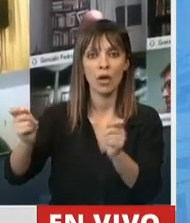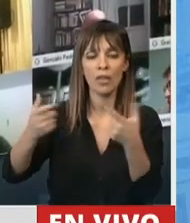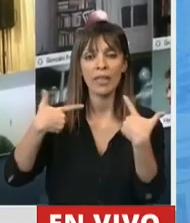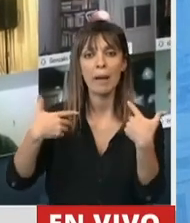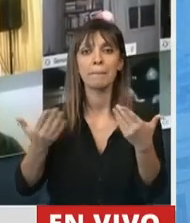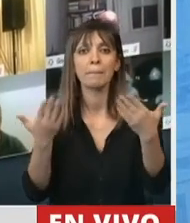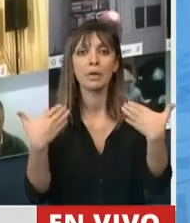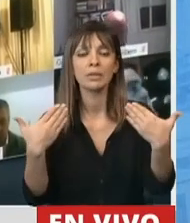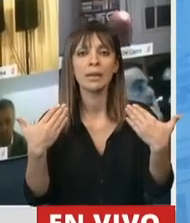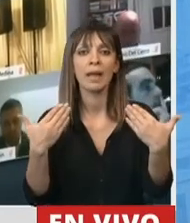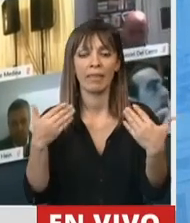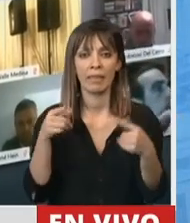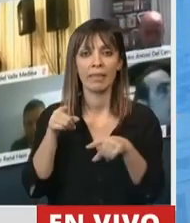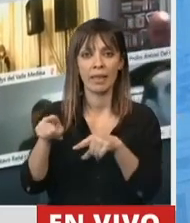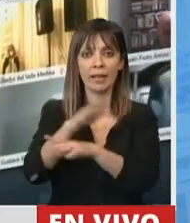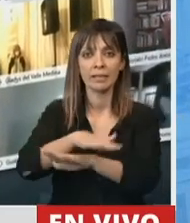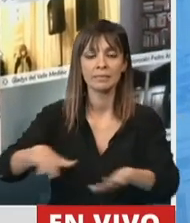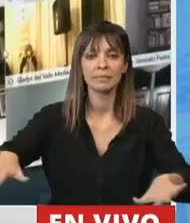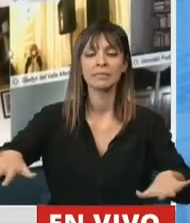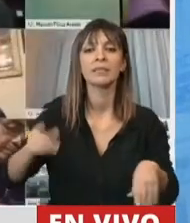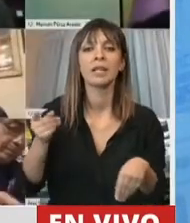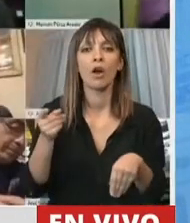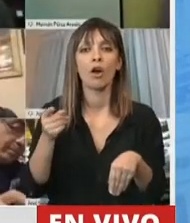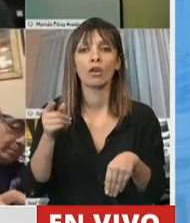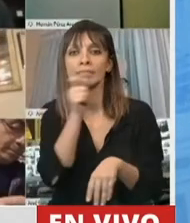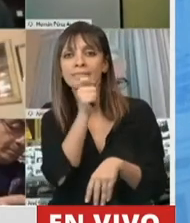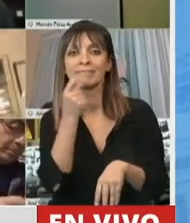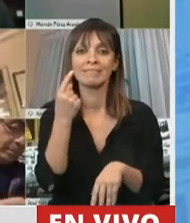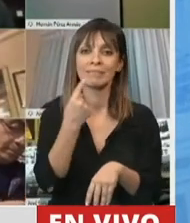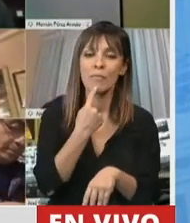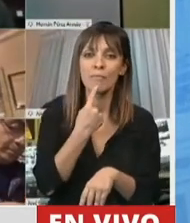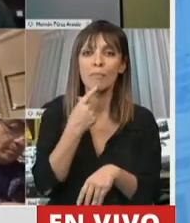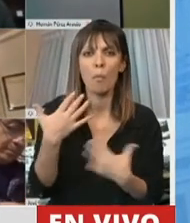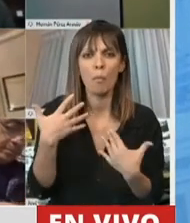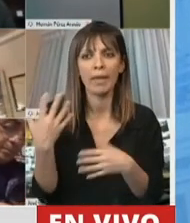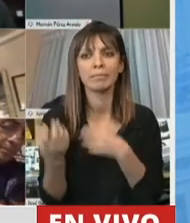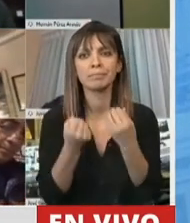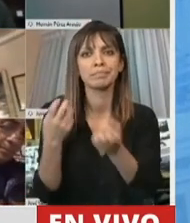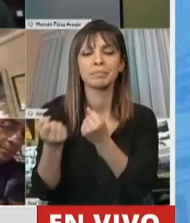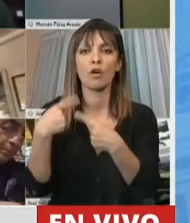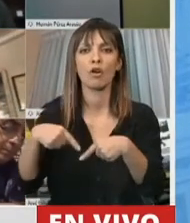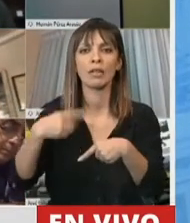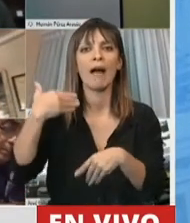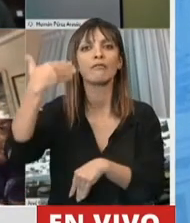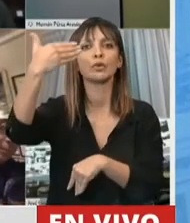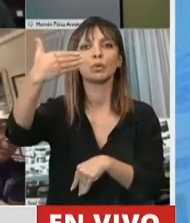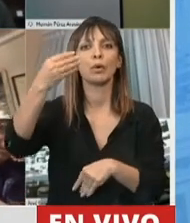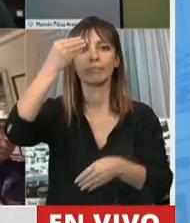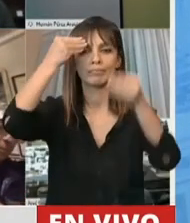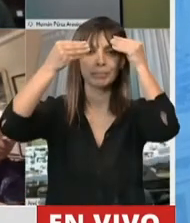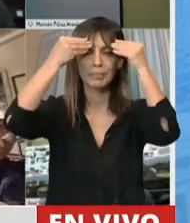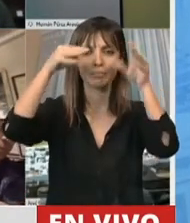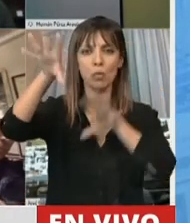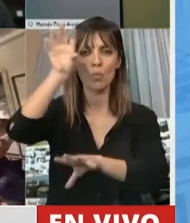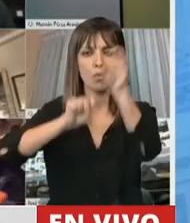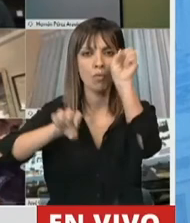niños y nuestras niñas vayan teniendo las herramientas necesarias para poder insertarse en el futuro.